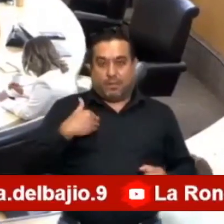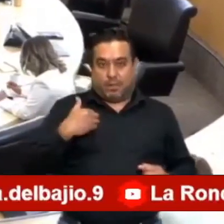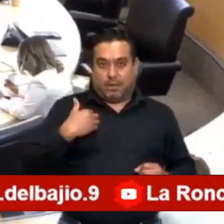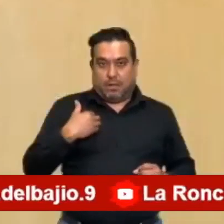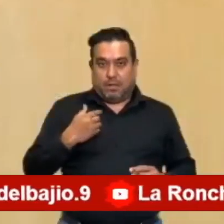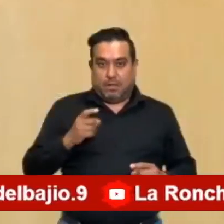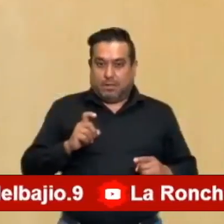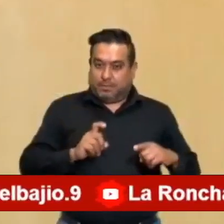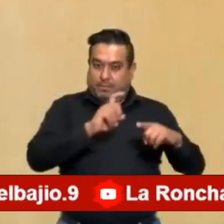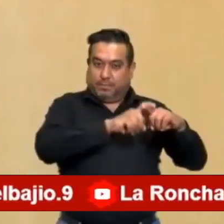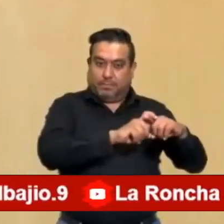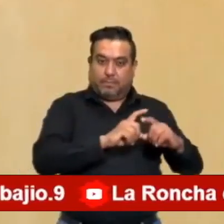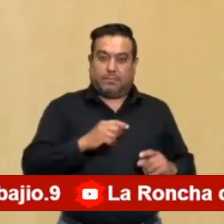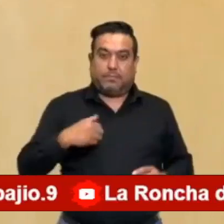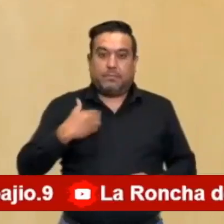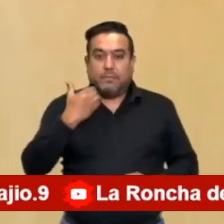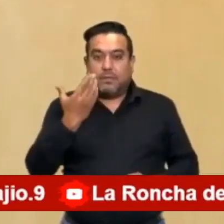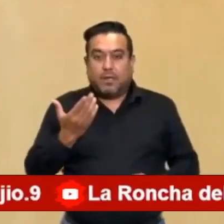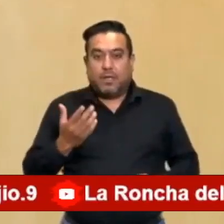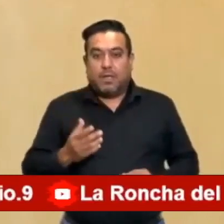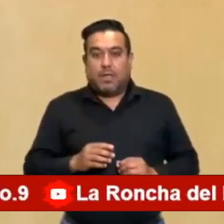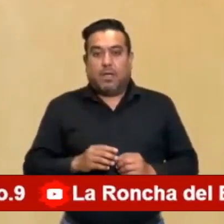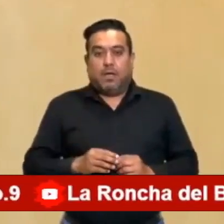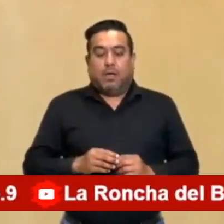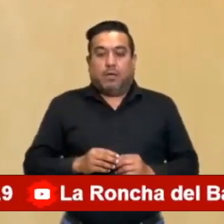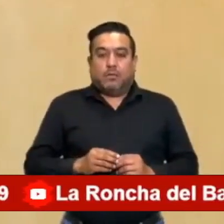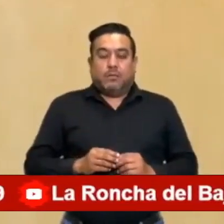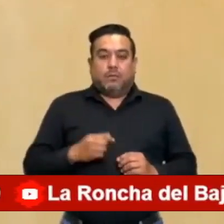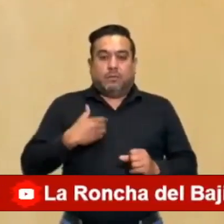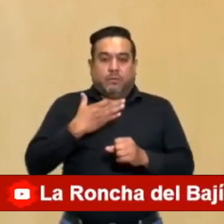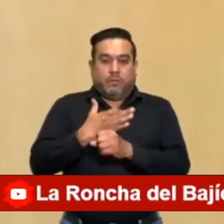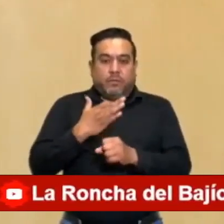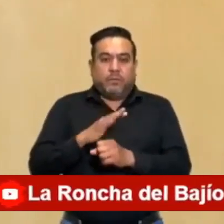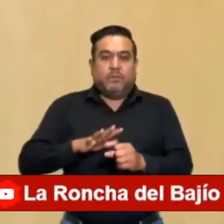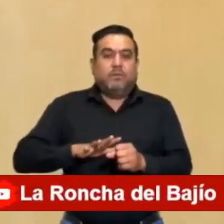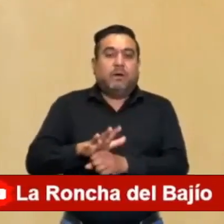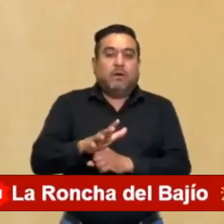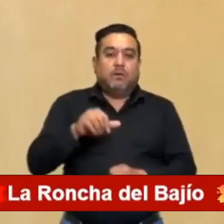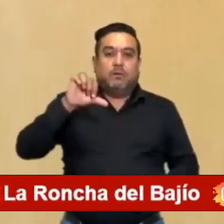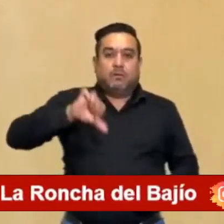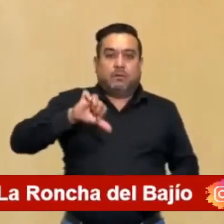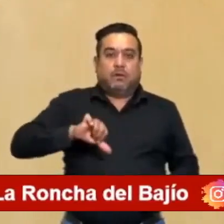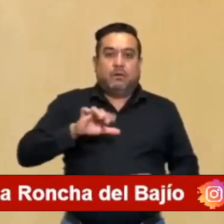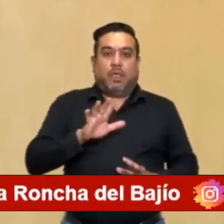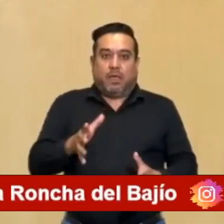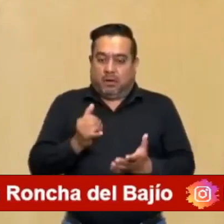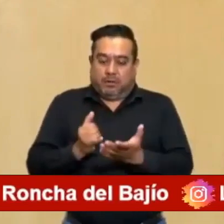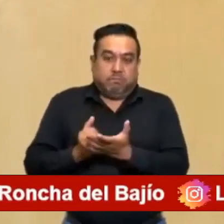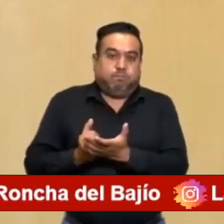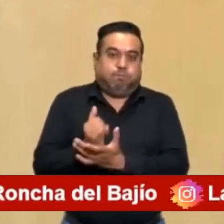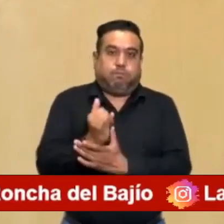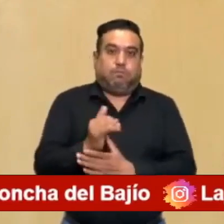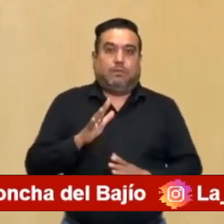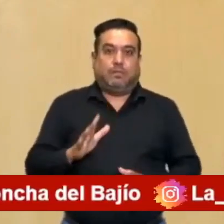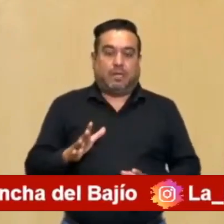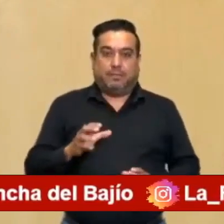en más del 60% en las últimas 5 décadas. Además, comentó que de acuerdo con el último registro